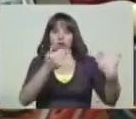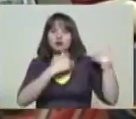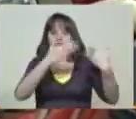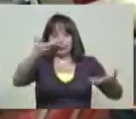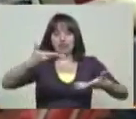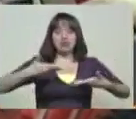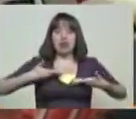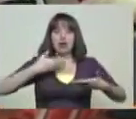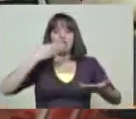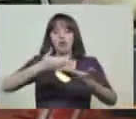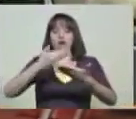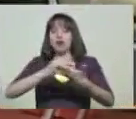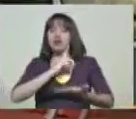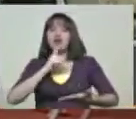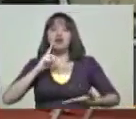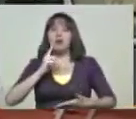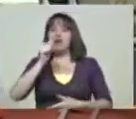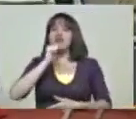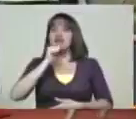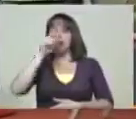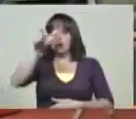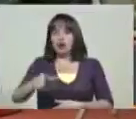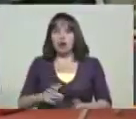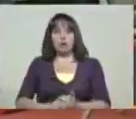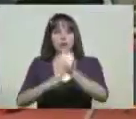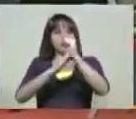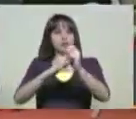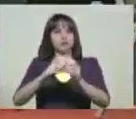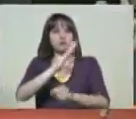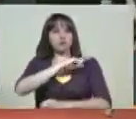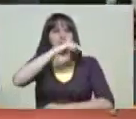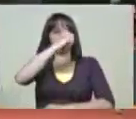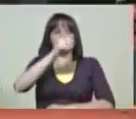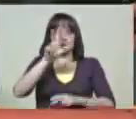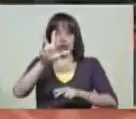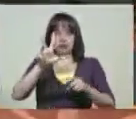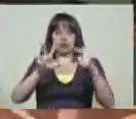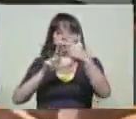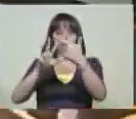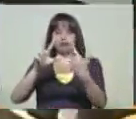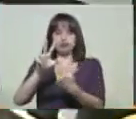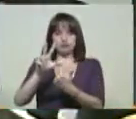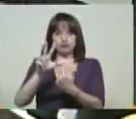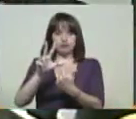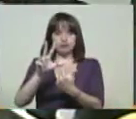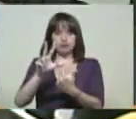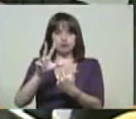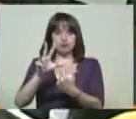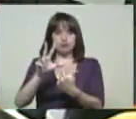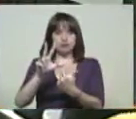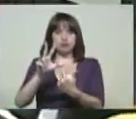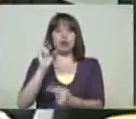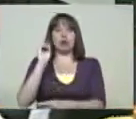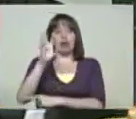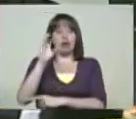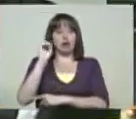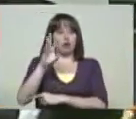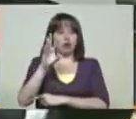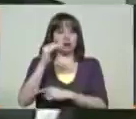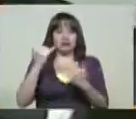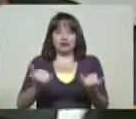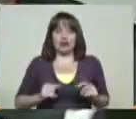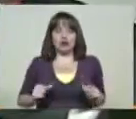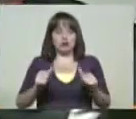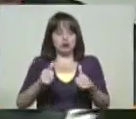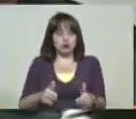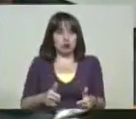les pido y esa tarea en tercer lugar este congreso ya comenzó